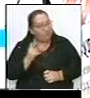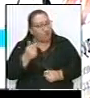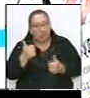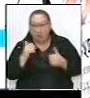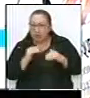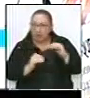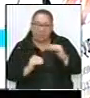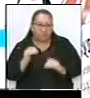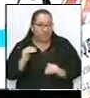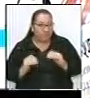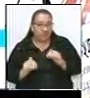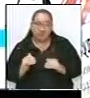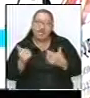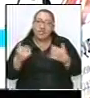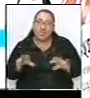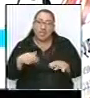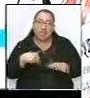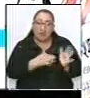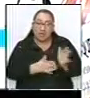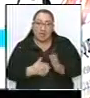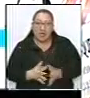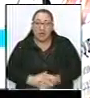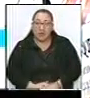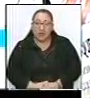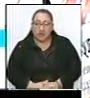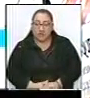Presidenta. Ya están planteando